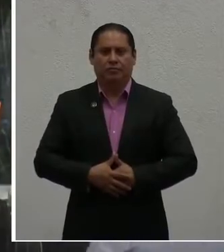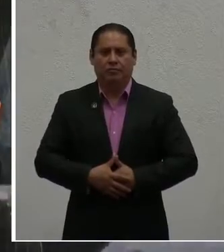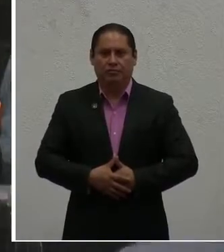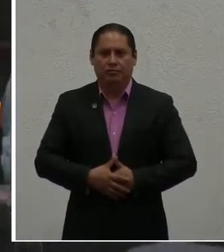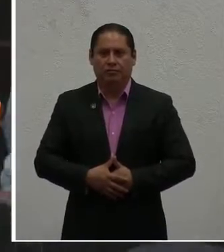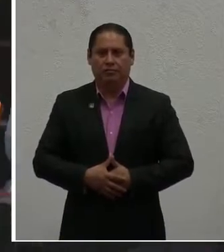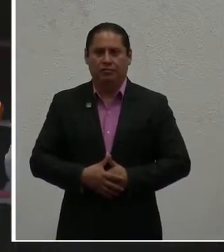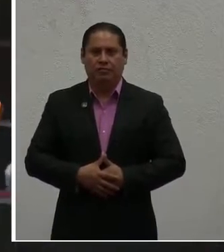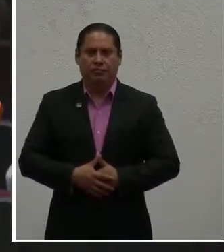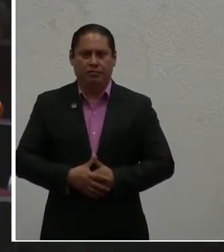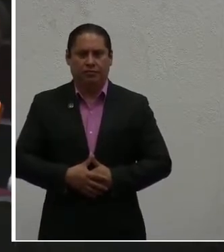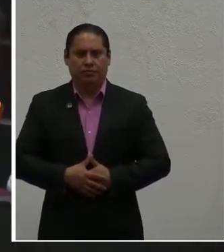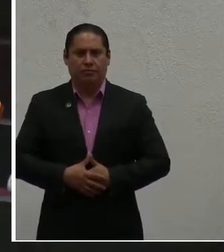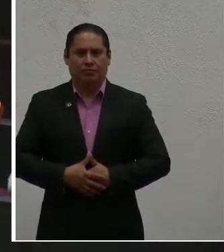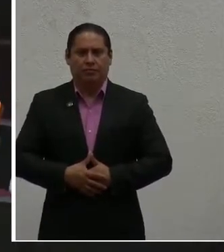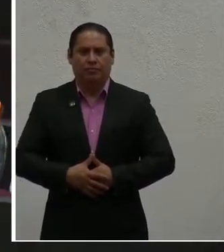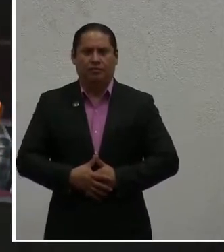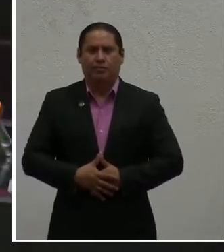asiento.